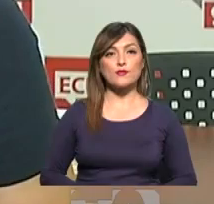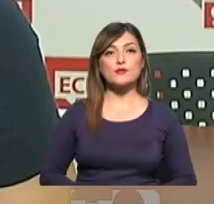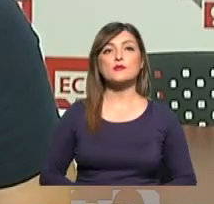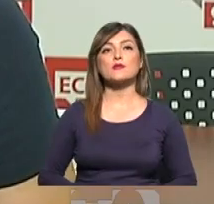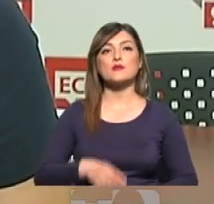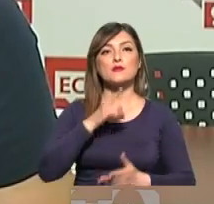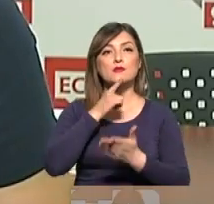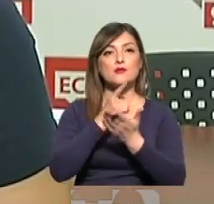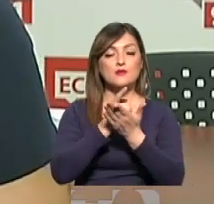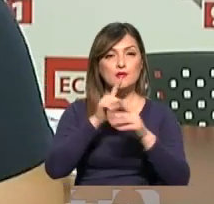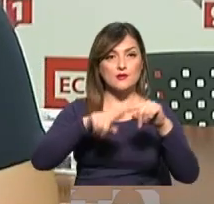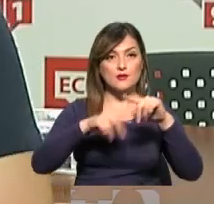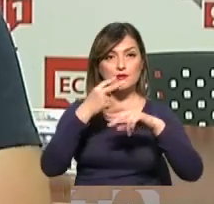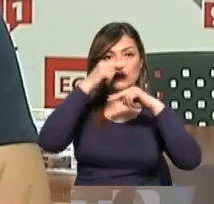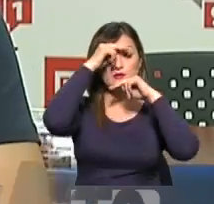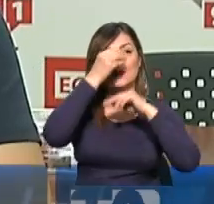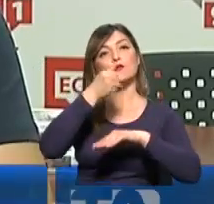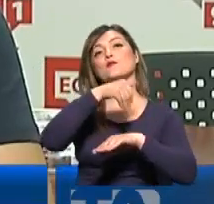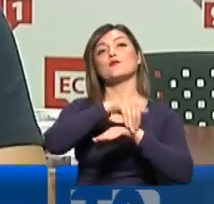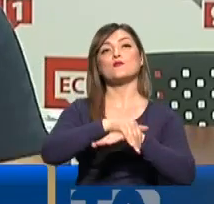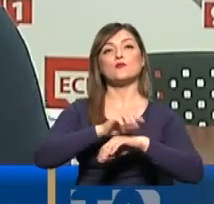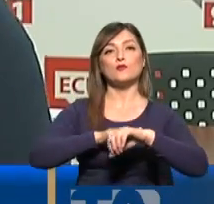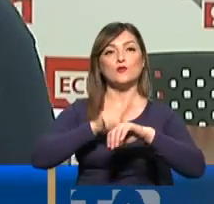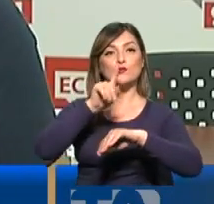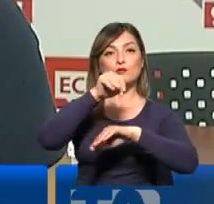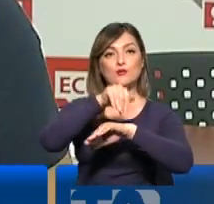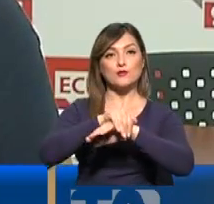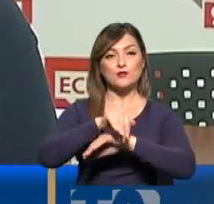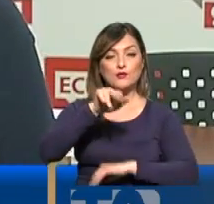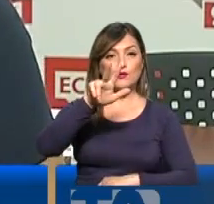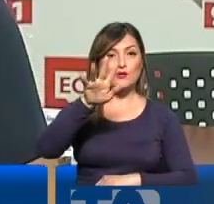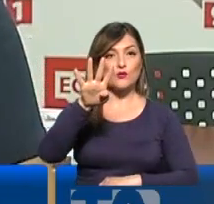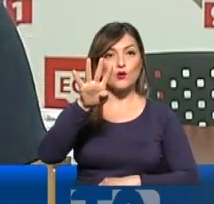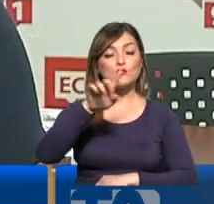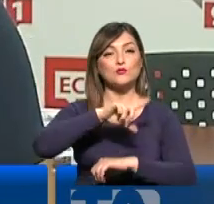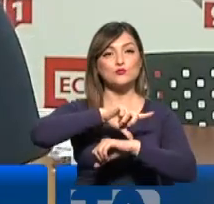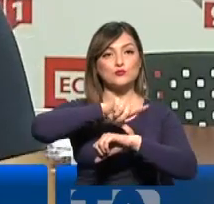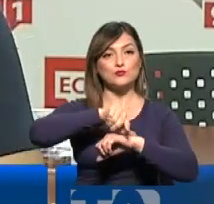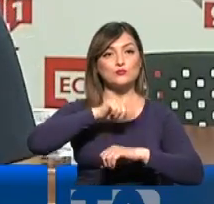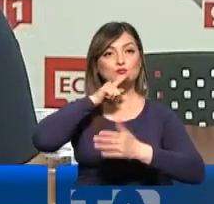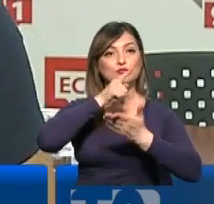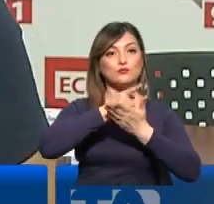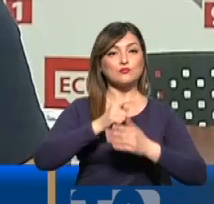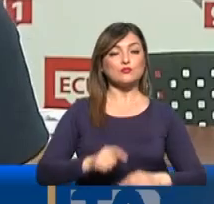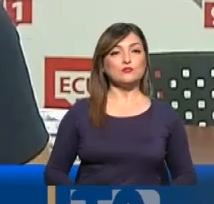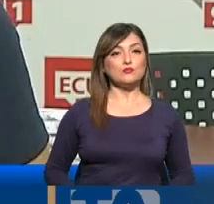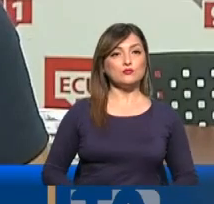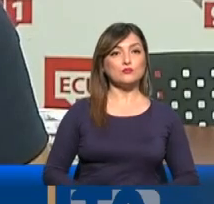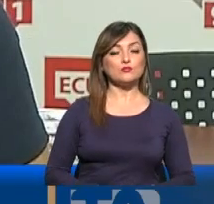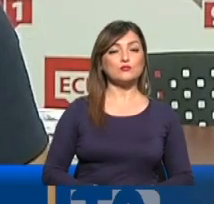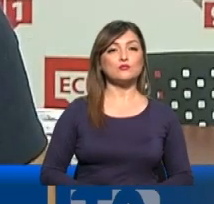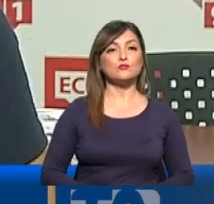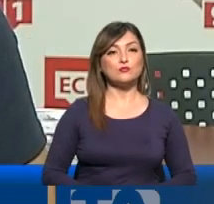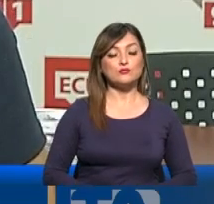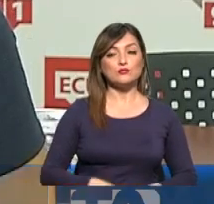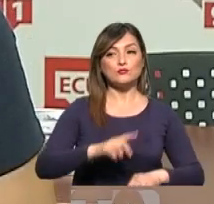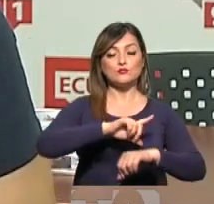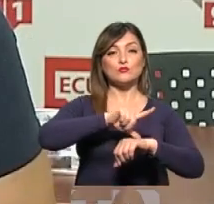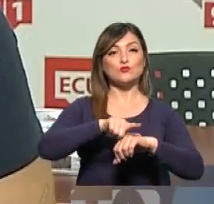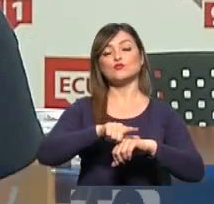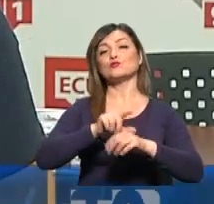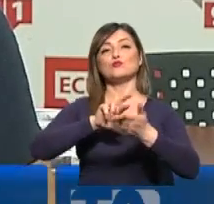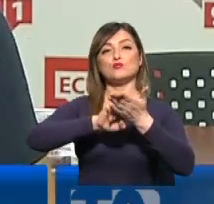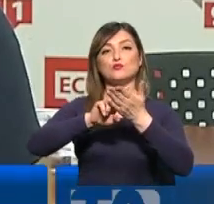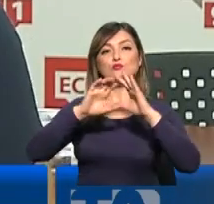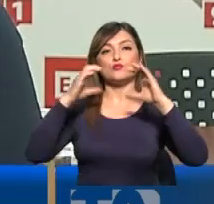Así es, Margarita, y amigos televidentes, muy buenas tardes. Son ya la 1:34 y en efecto, hace poco acaba de terminar la sesión del COE